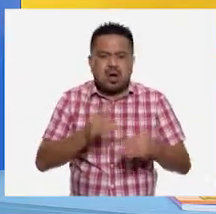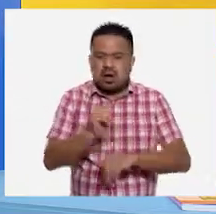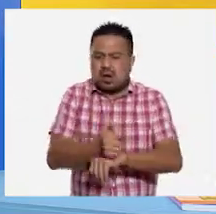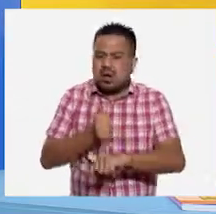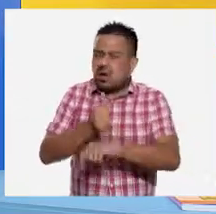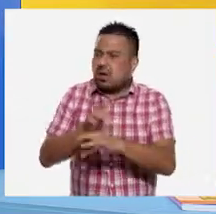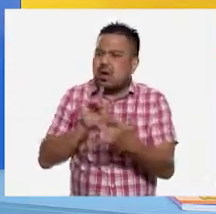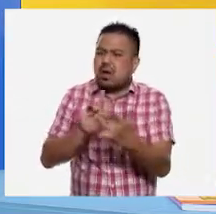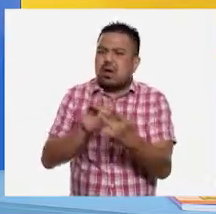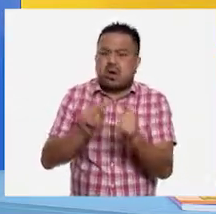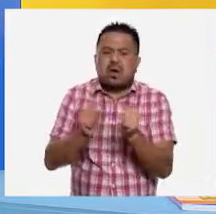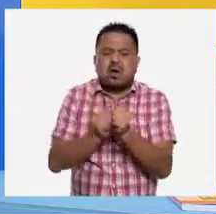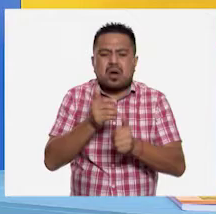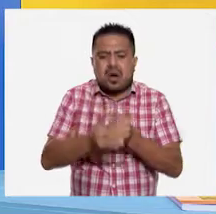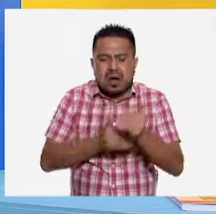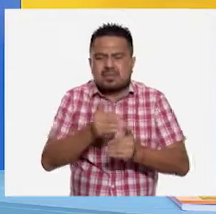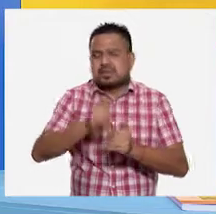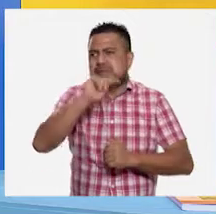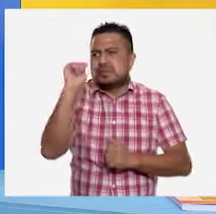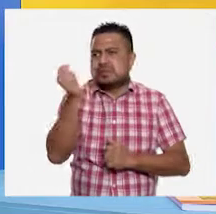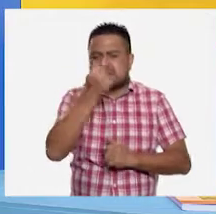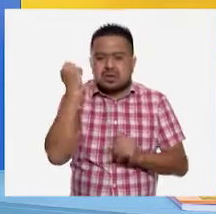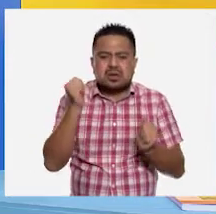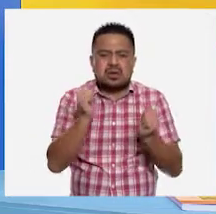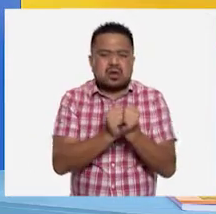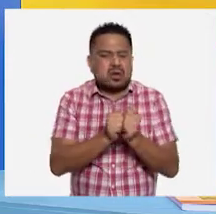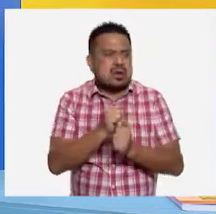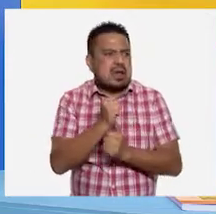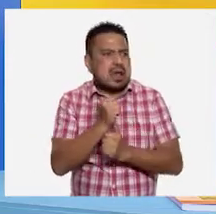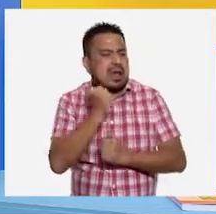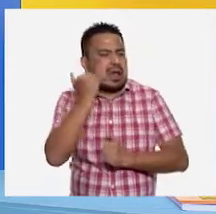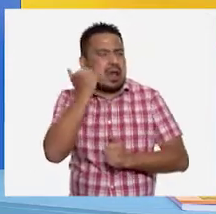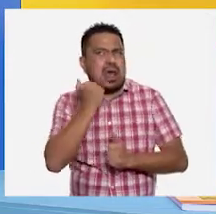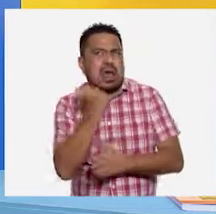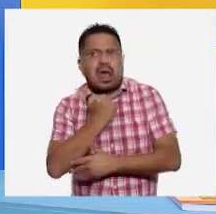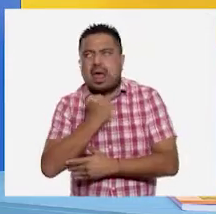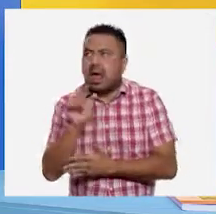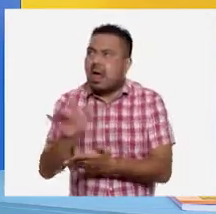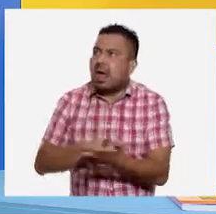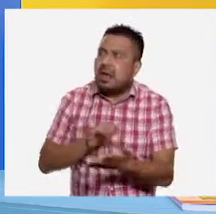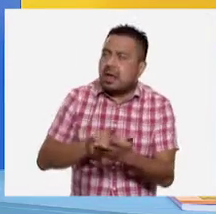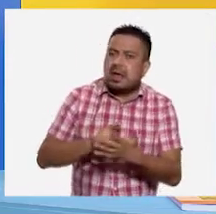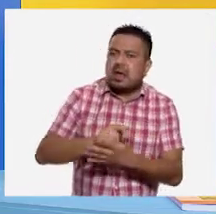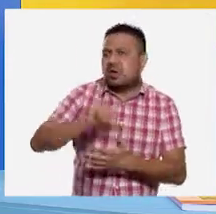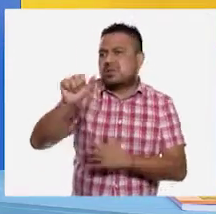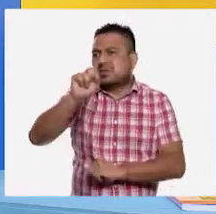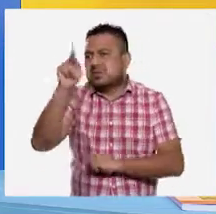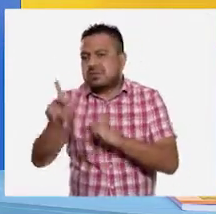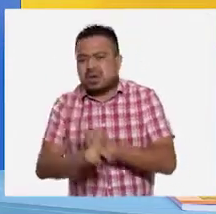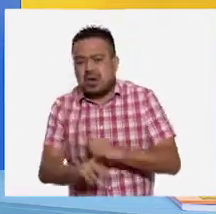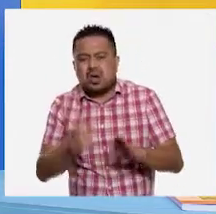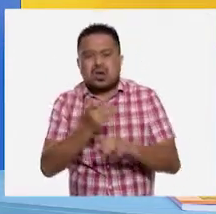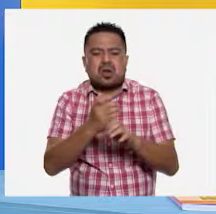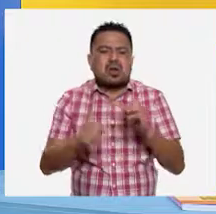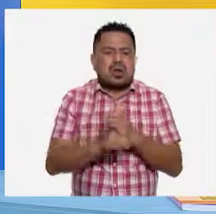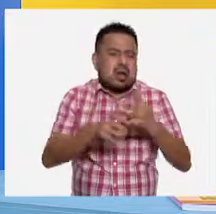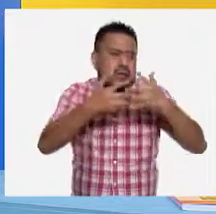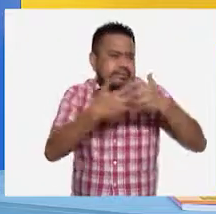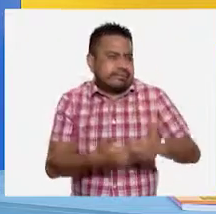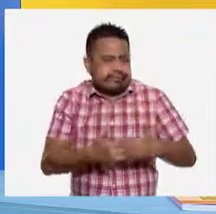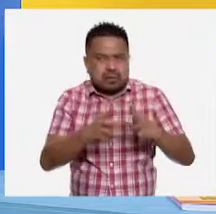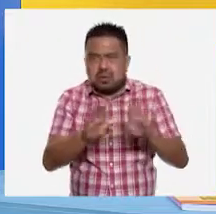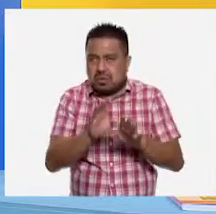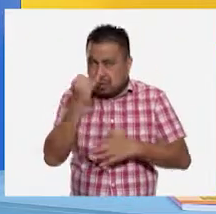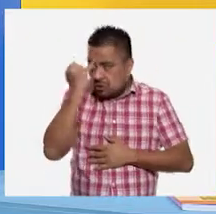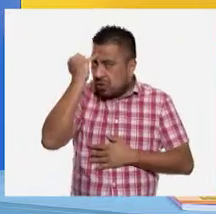en contacto con avances tecnológicos, con influencias extranjeras y con productos industriales, así como con nuevas ideas y